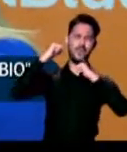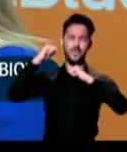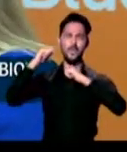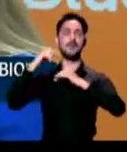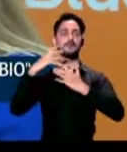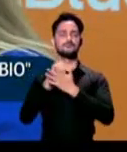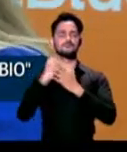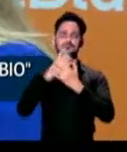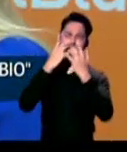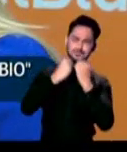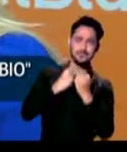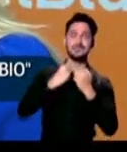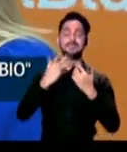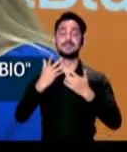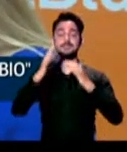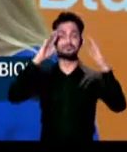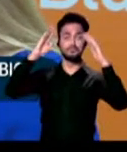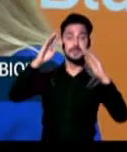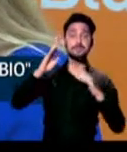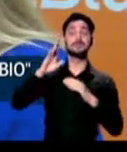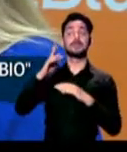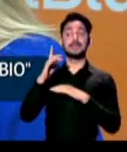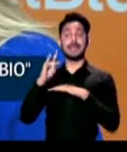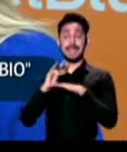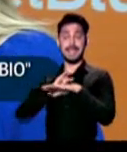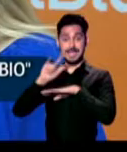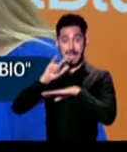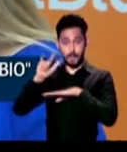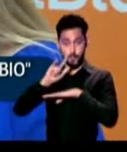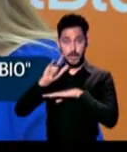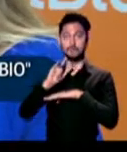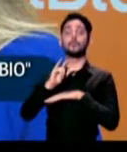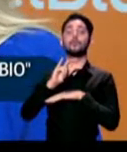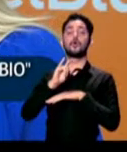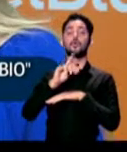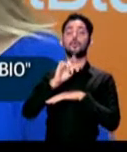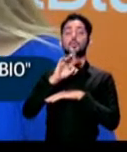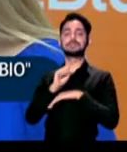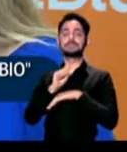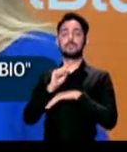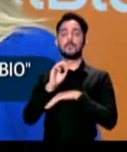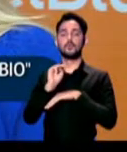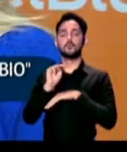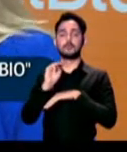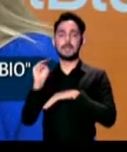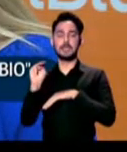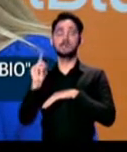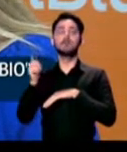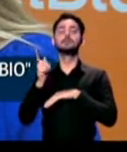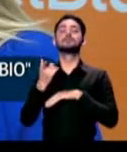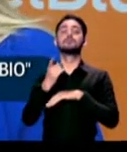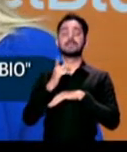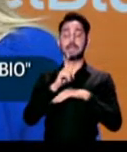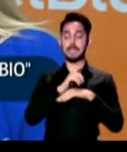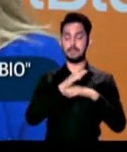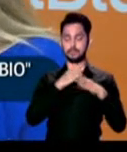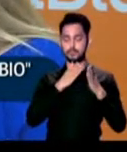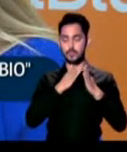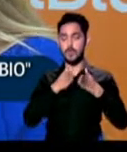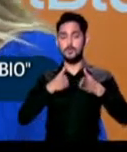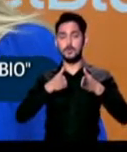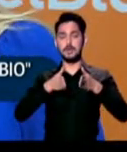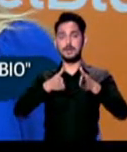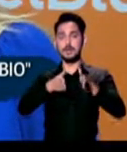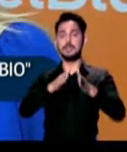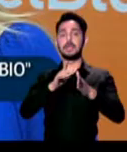agradecimiento. Salimos del Aeropuerto Internacional Luis Muñoz Marín, seguimos toda la Valdoriotti frente al Residencial Luis Lloren Torres hasta llegar a